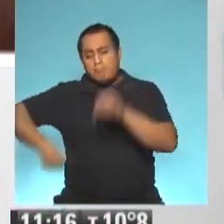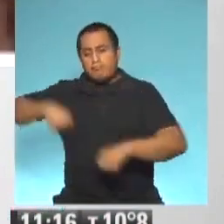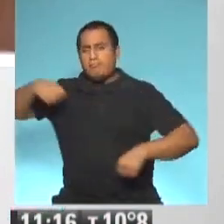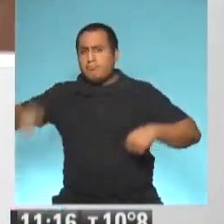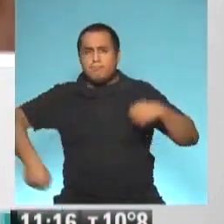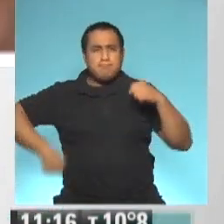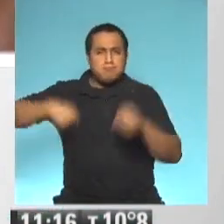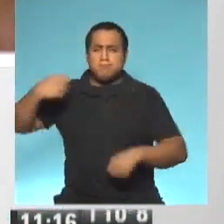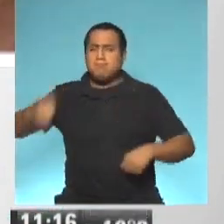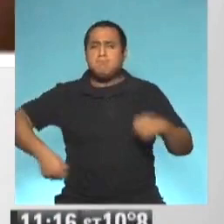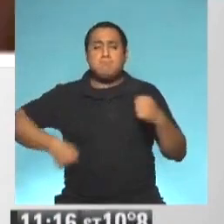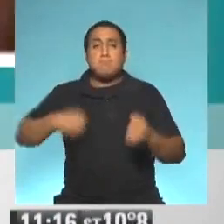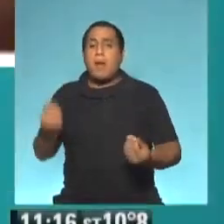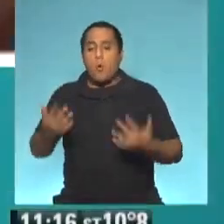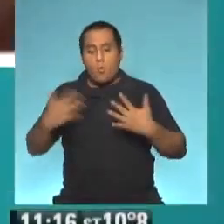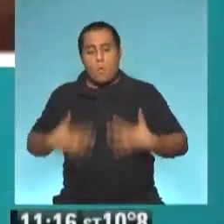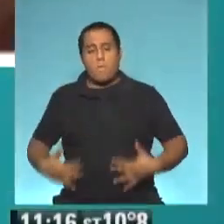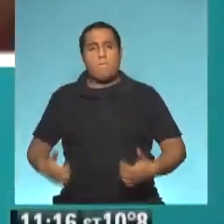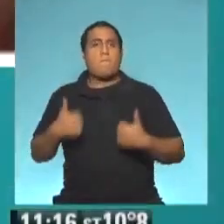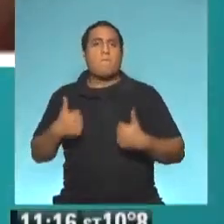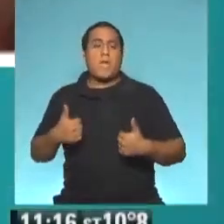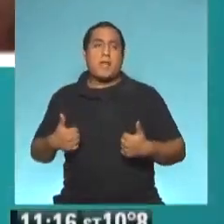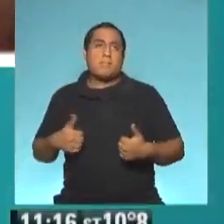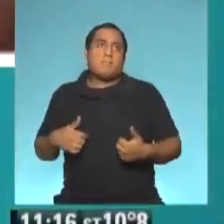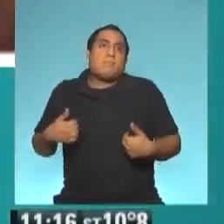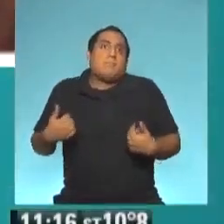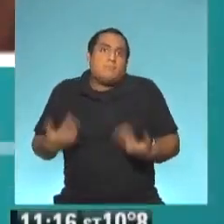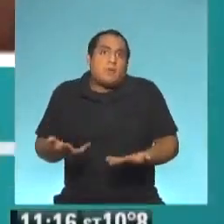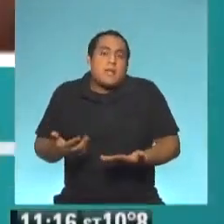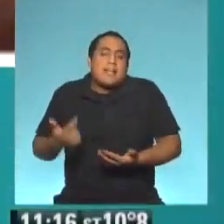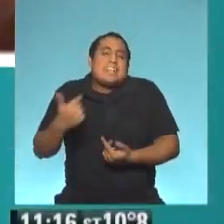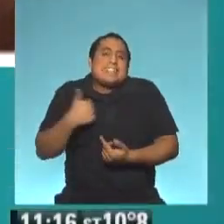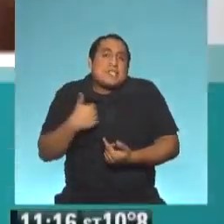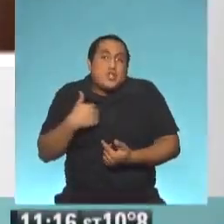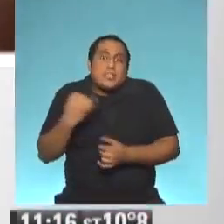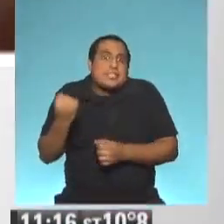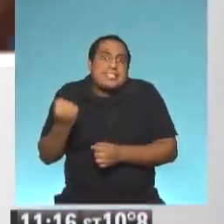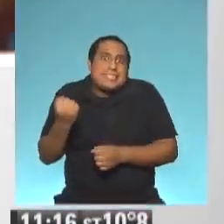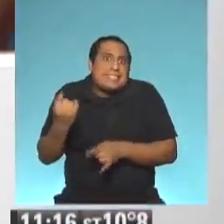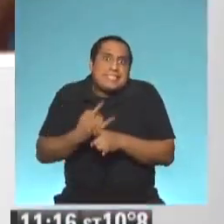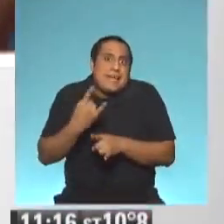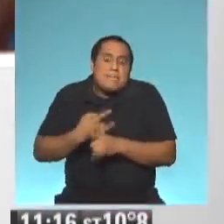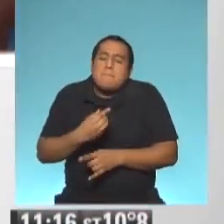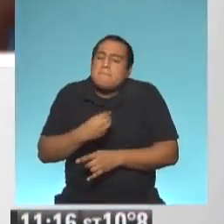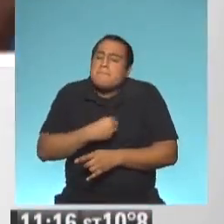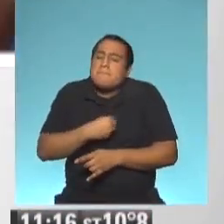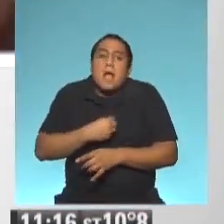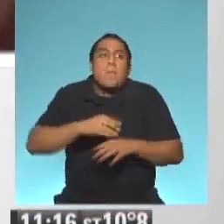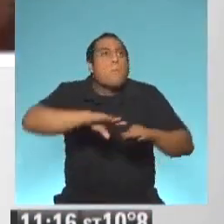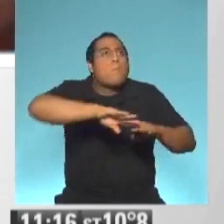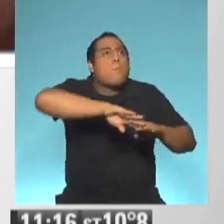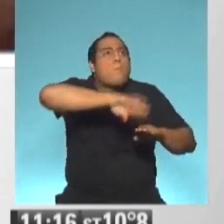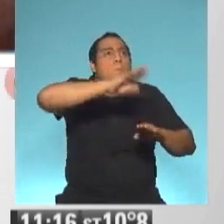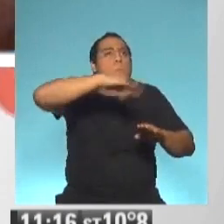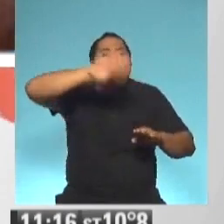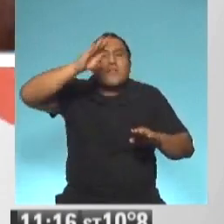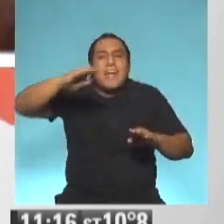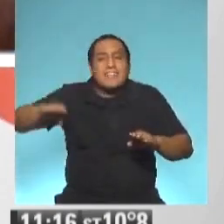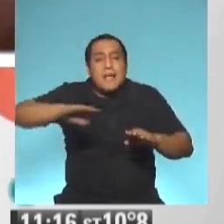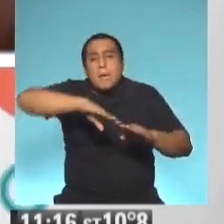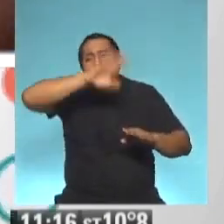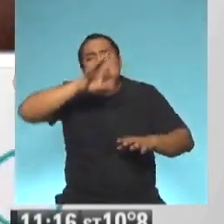para mantenerme en forma, porque realmente lo que siempre fui un apasionado es de la montaña. A mí siempre me